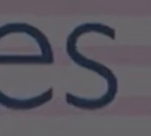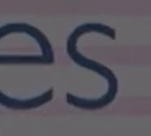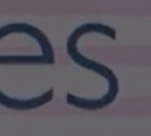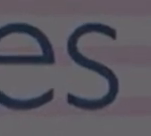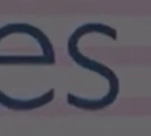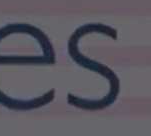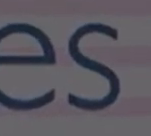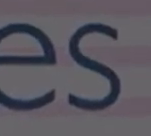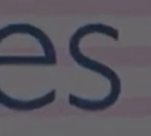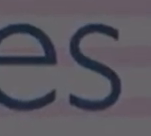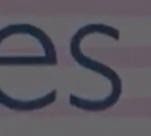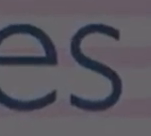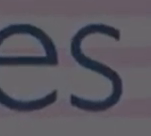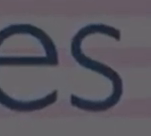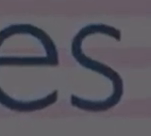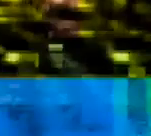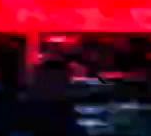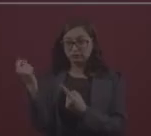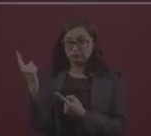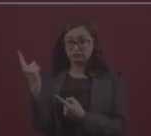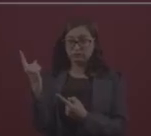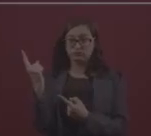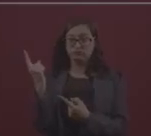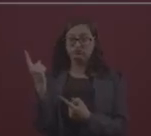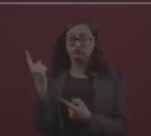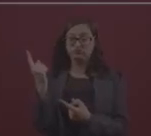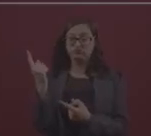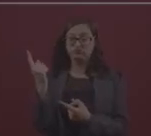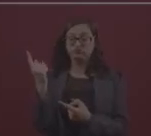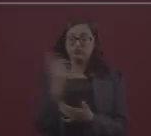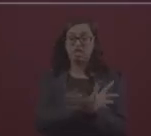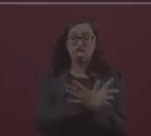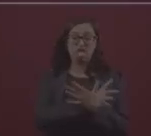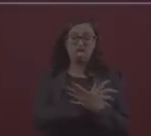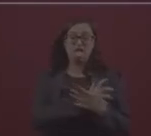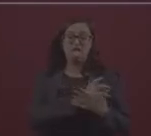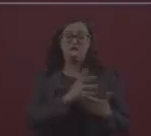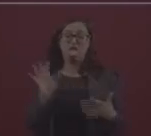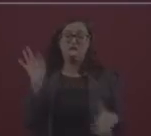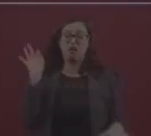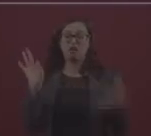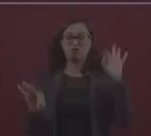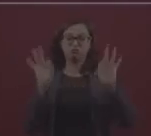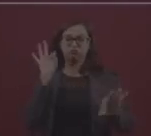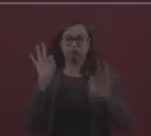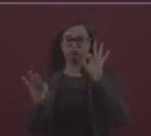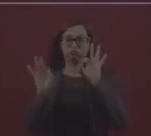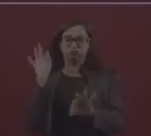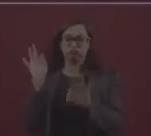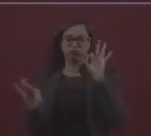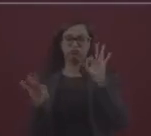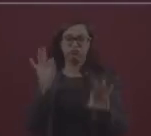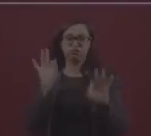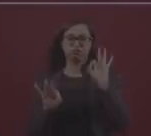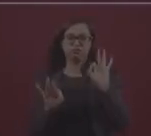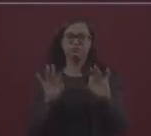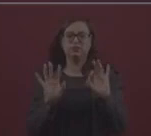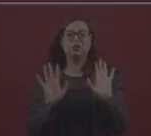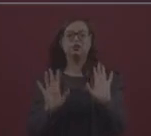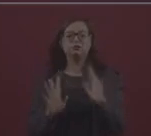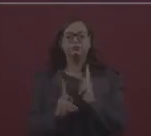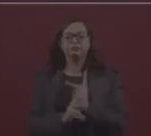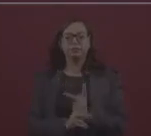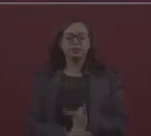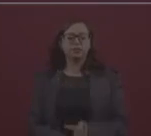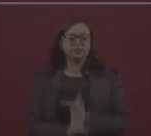y seguridad que necesitamos frente al acoso evidenciando que no somos prioridad en su gobierno conservador y por eso las reformas